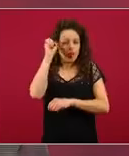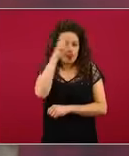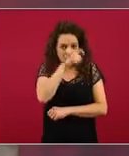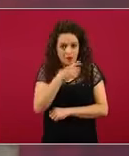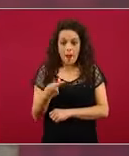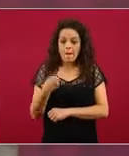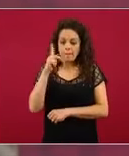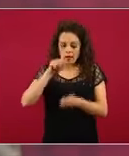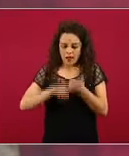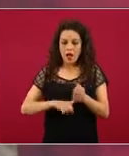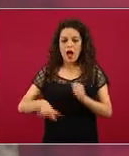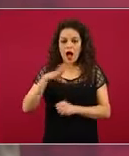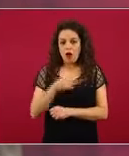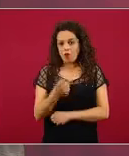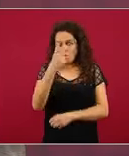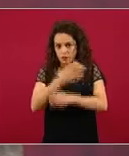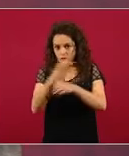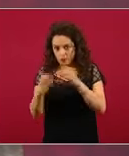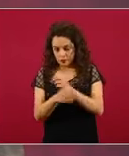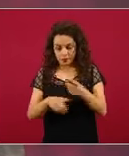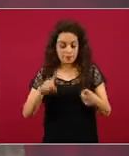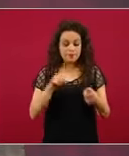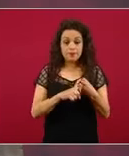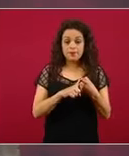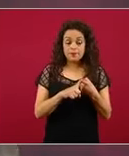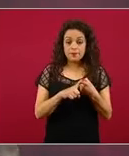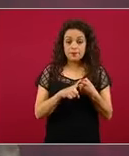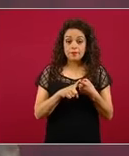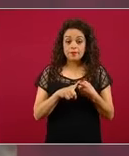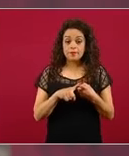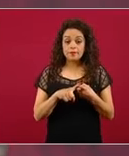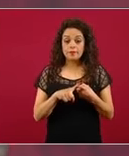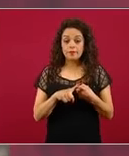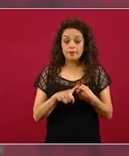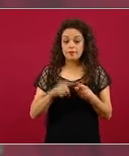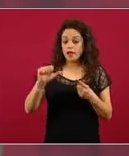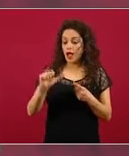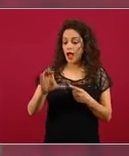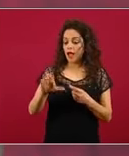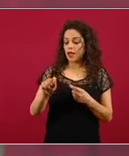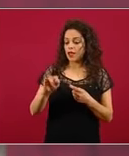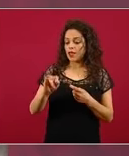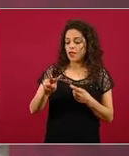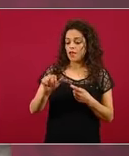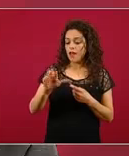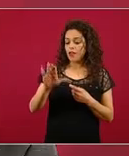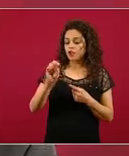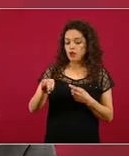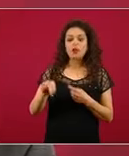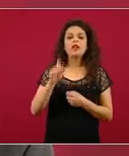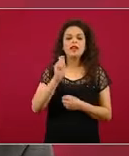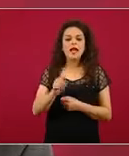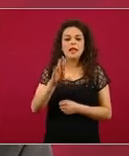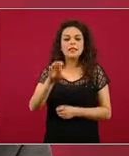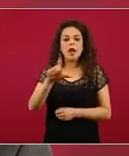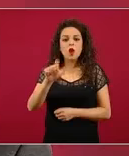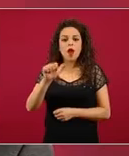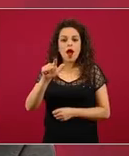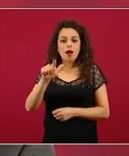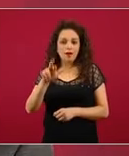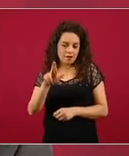gruesamente incluye dos componentes. La primera es la activación de ciertas células